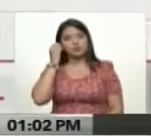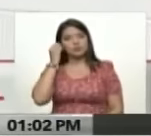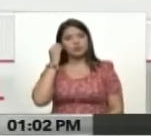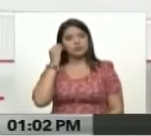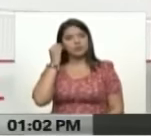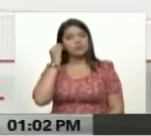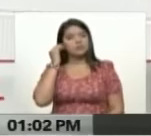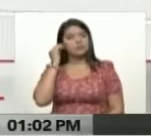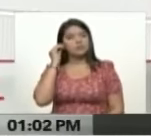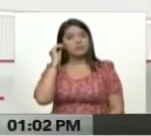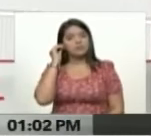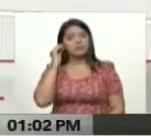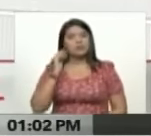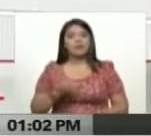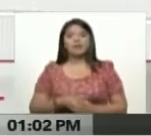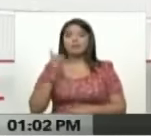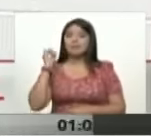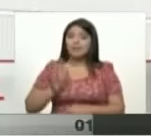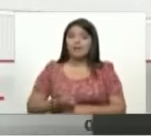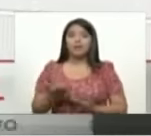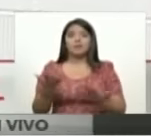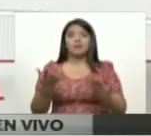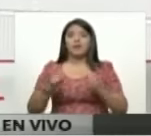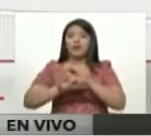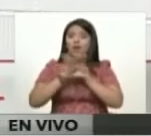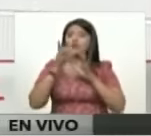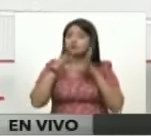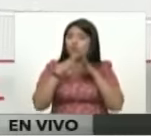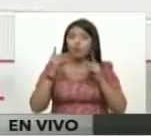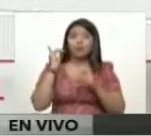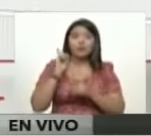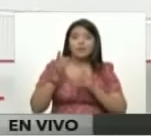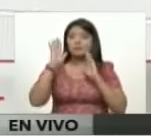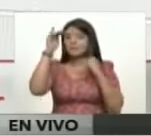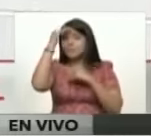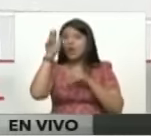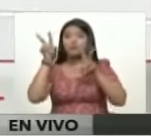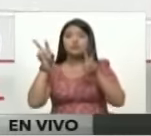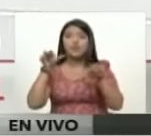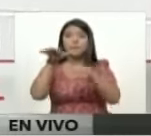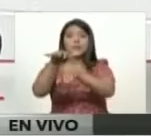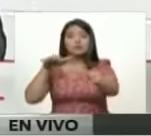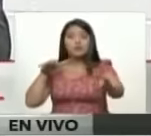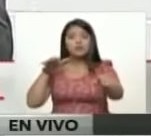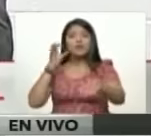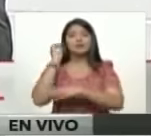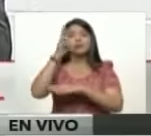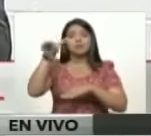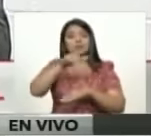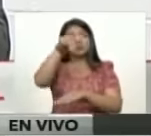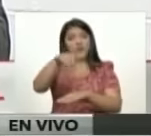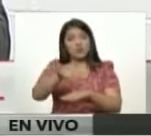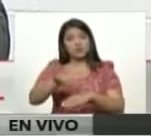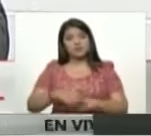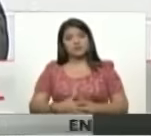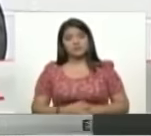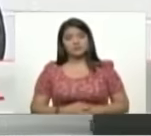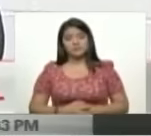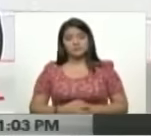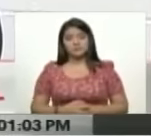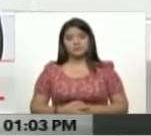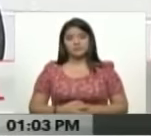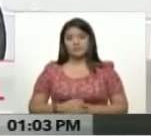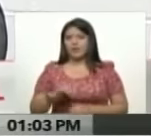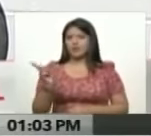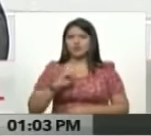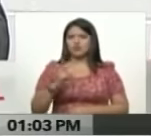Estas consideraciones deben ser tomadas en cuenta por la nueva mayoría de la Asamblea Nacional. No